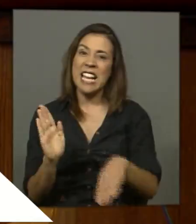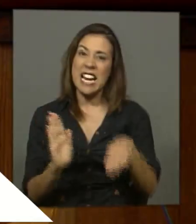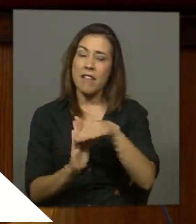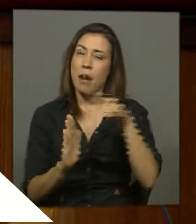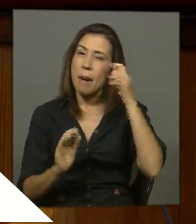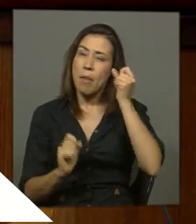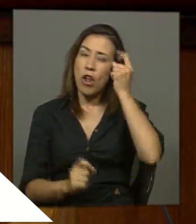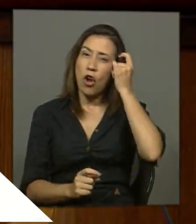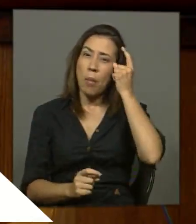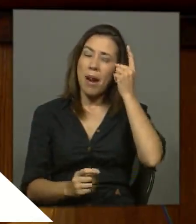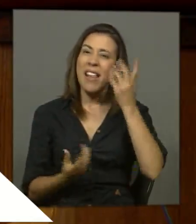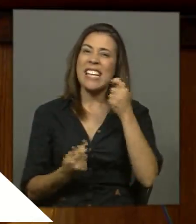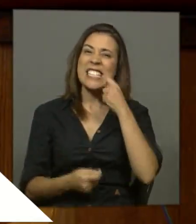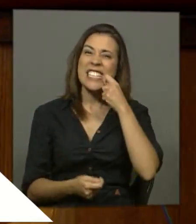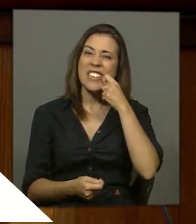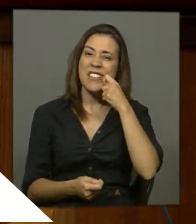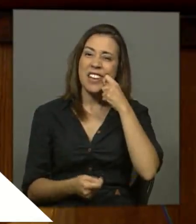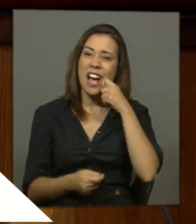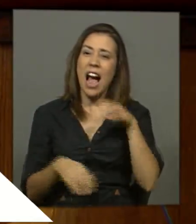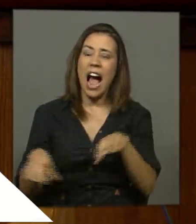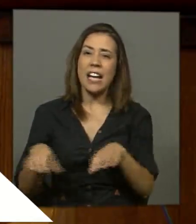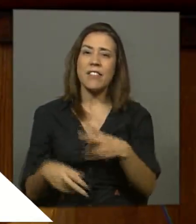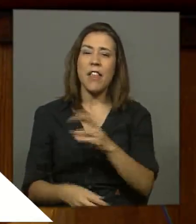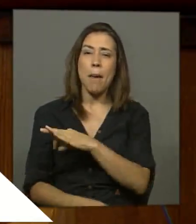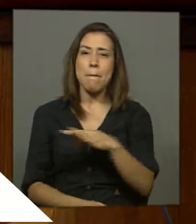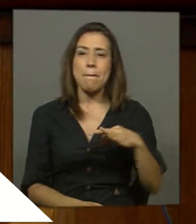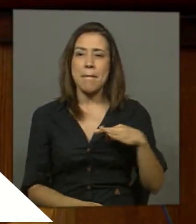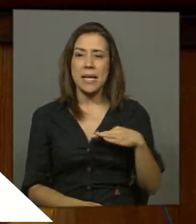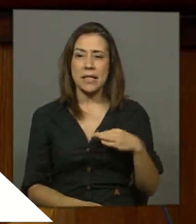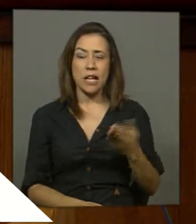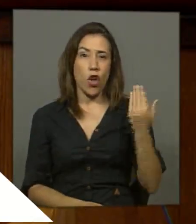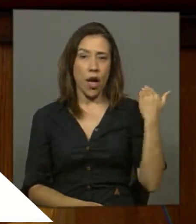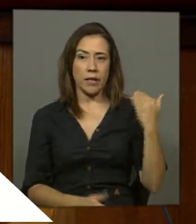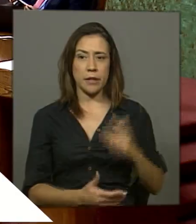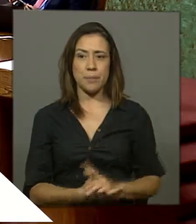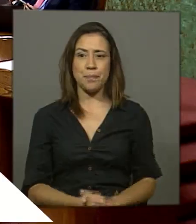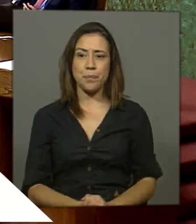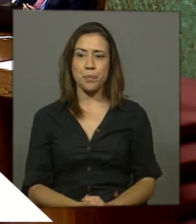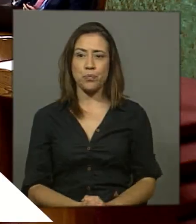para entender En qué consistió la actividad del ministerio En esa